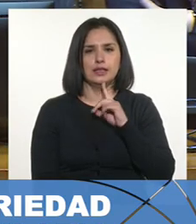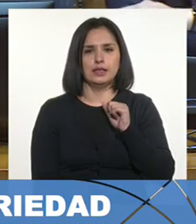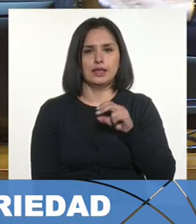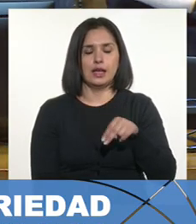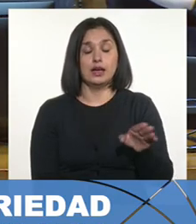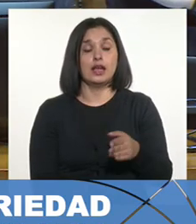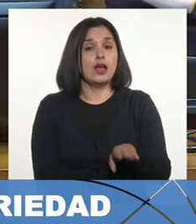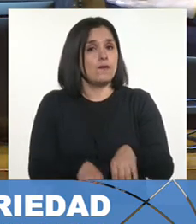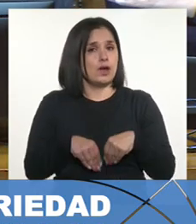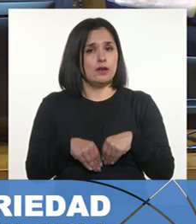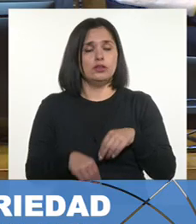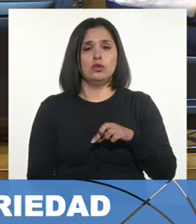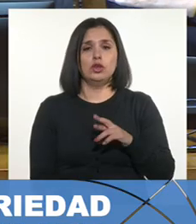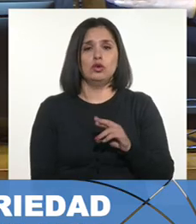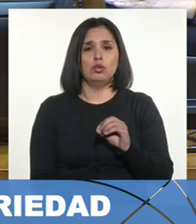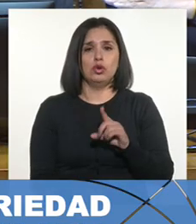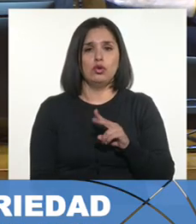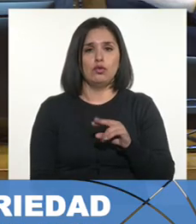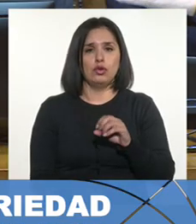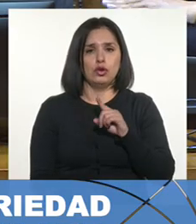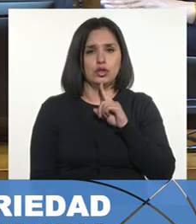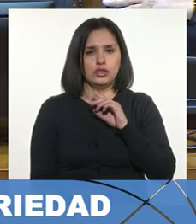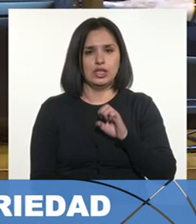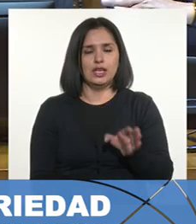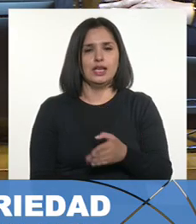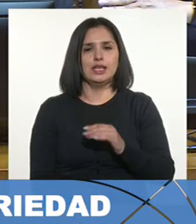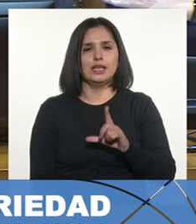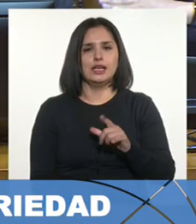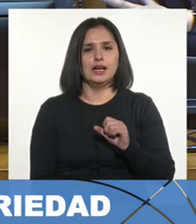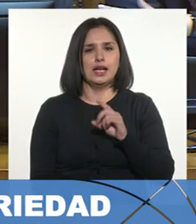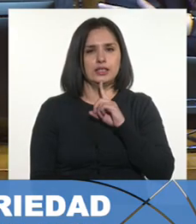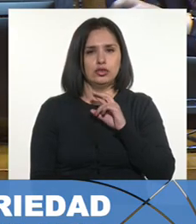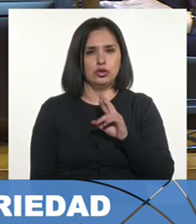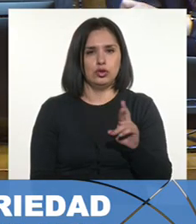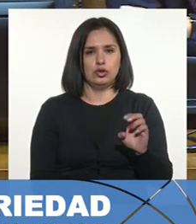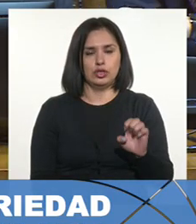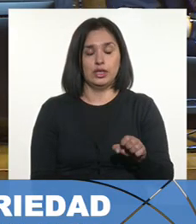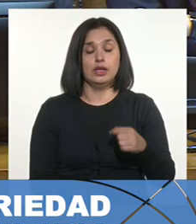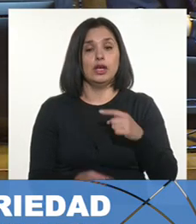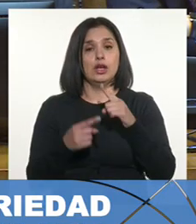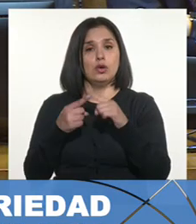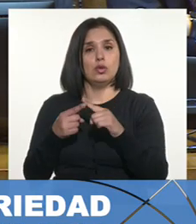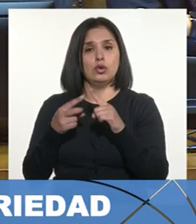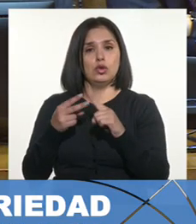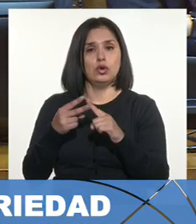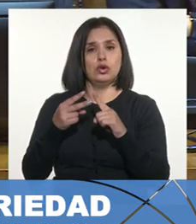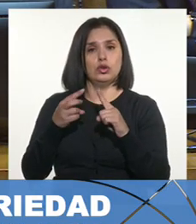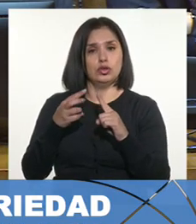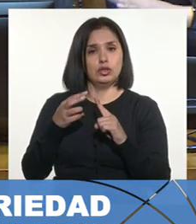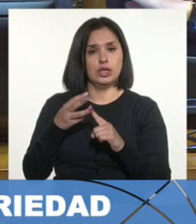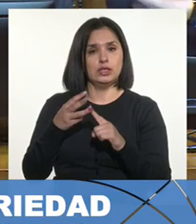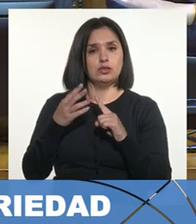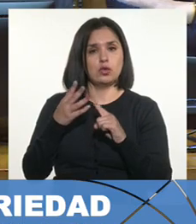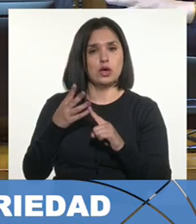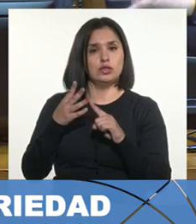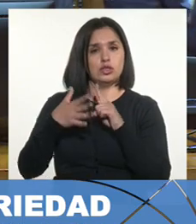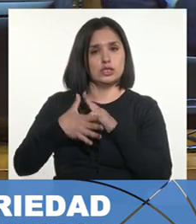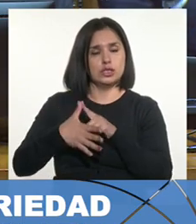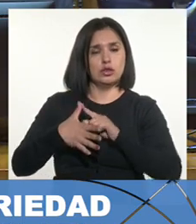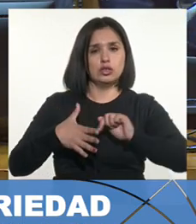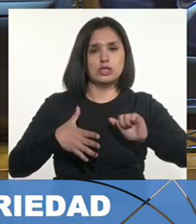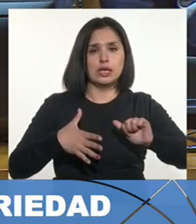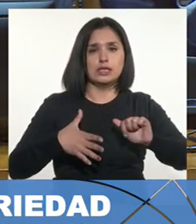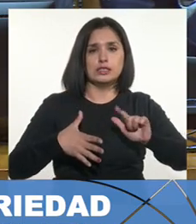señor la torre cabe tener presente que los números 1 2 3 4 5 6